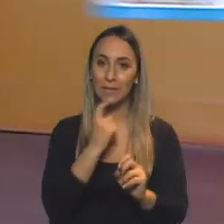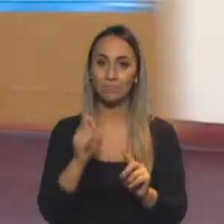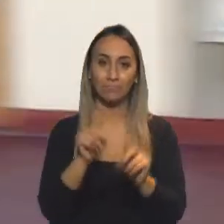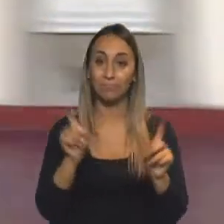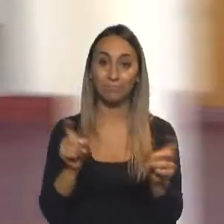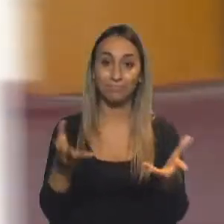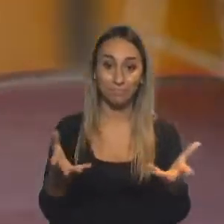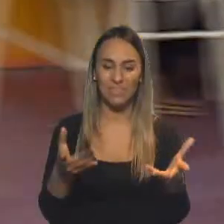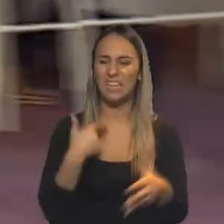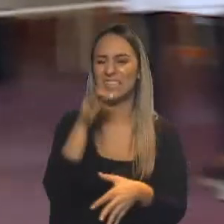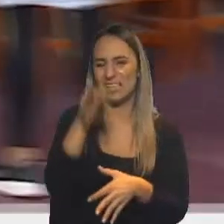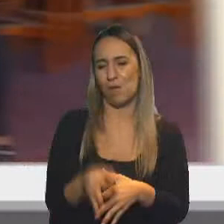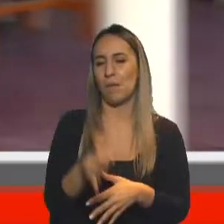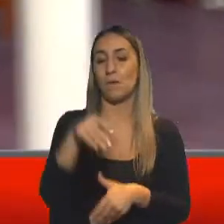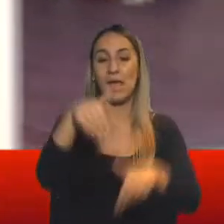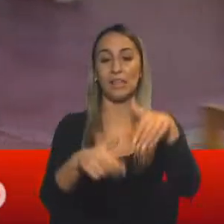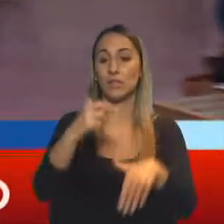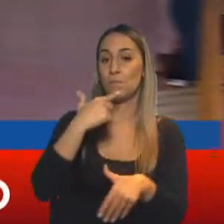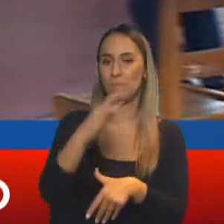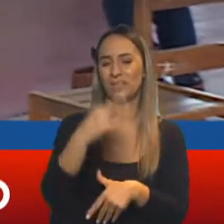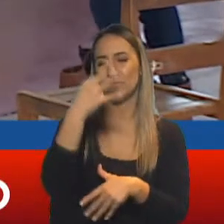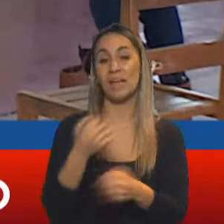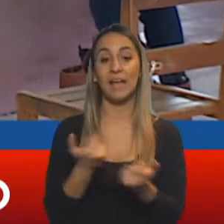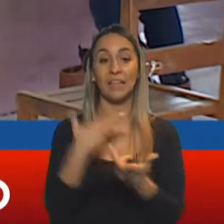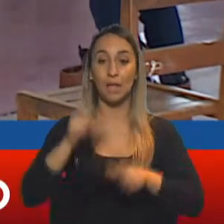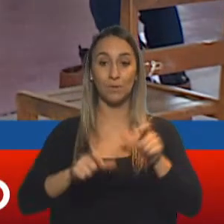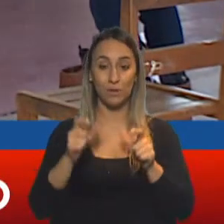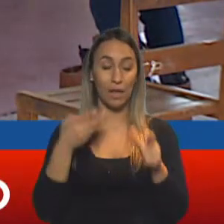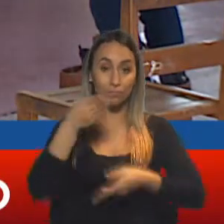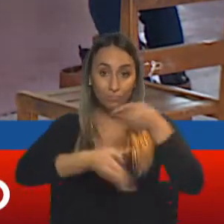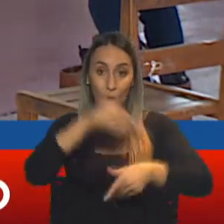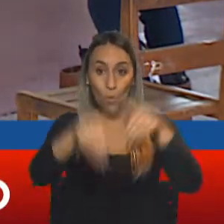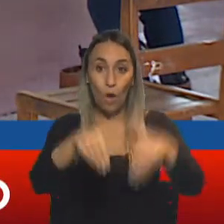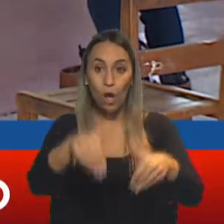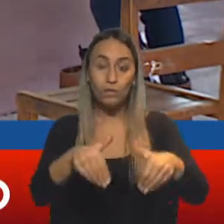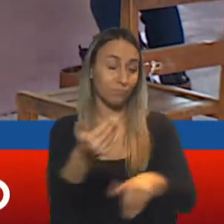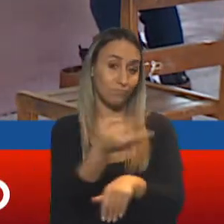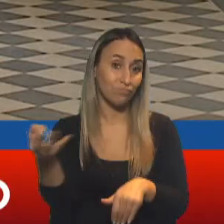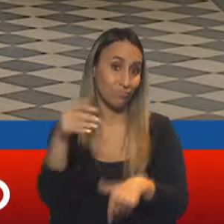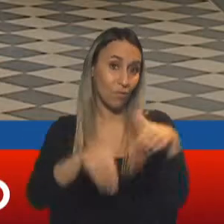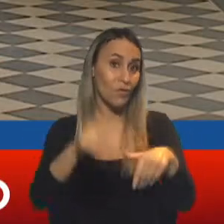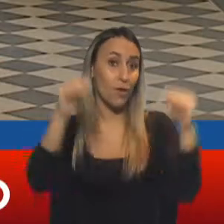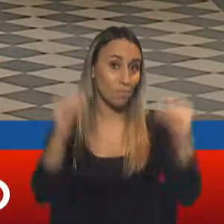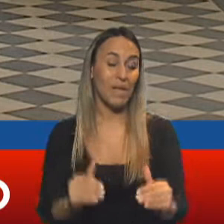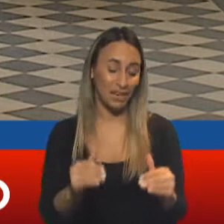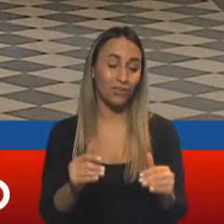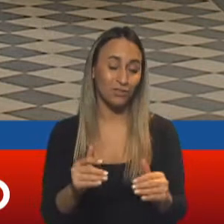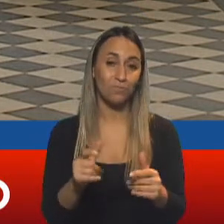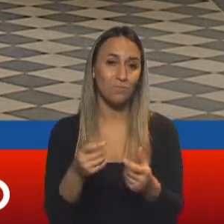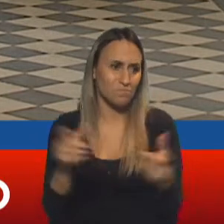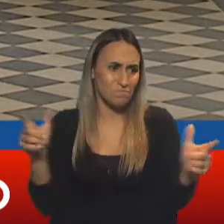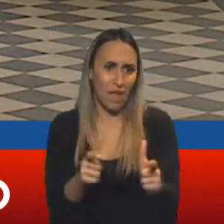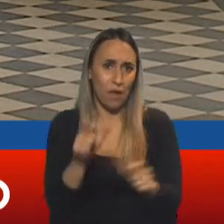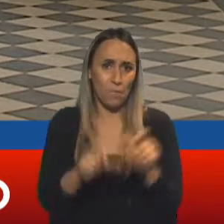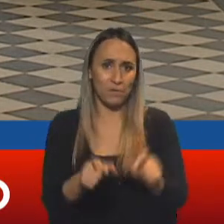sabía que votaría menos gente de lo habitual. Votó menos gente de lo habitual, está claro. Aunque es cierto también que